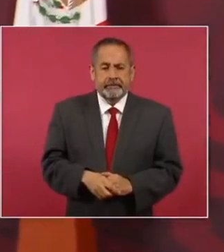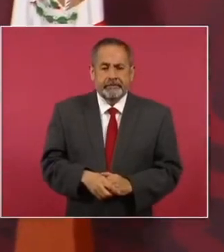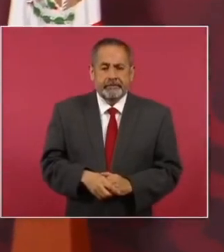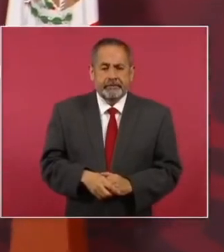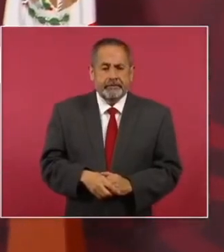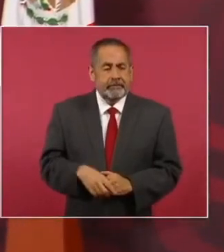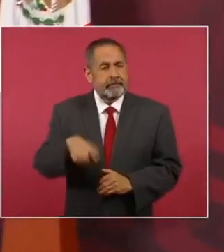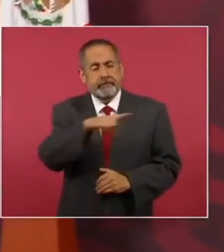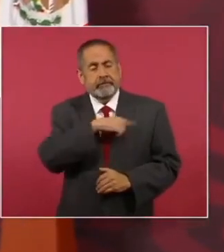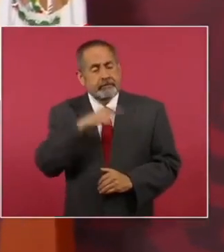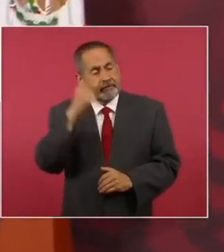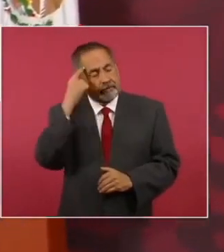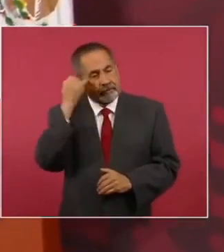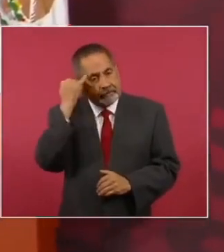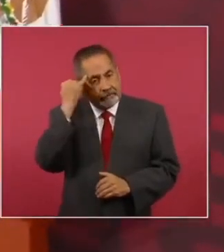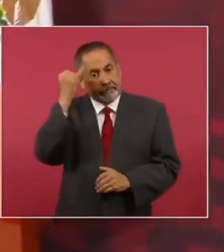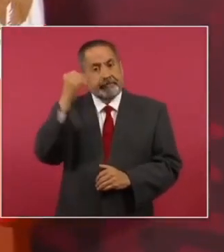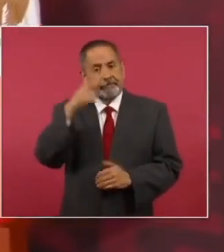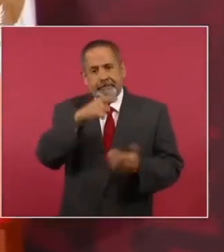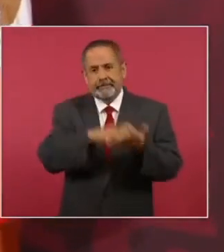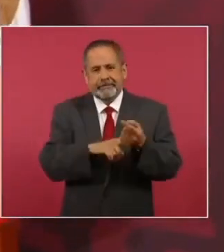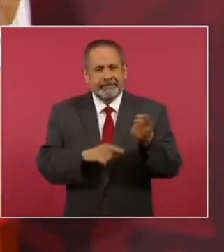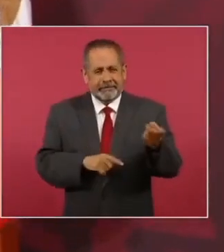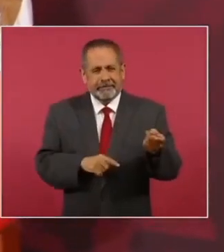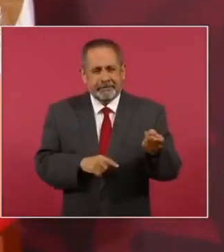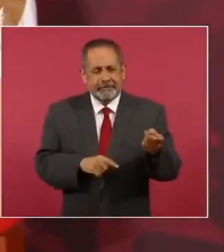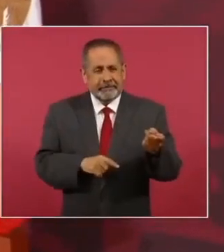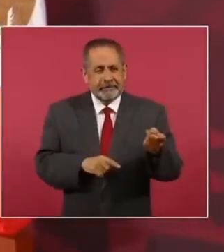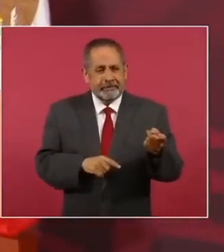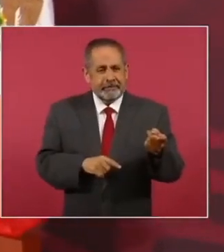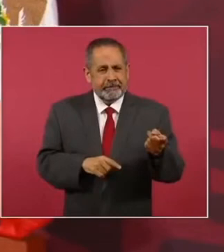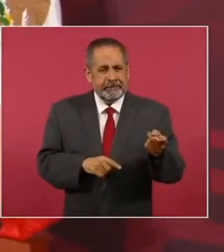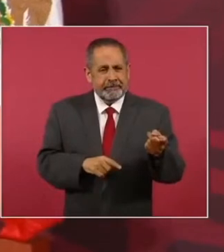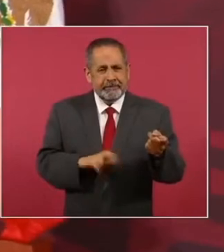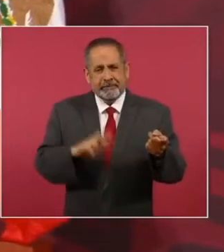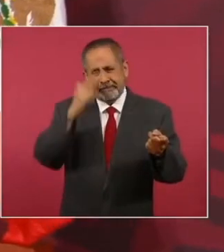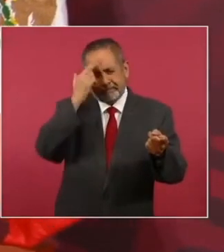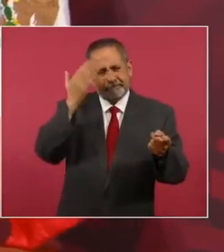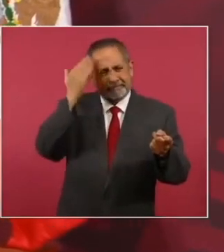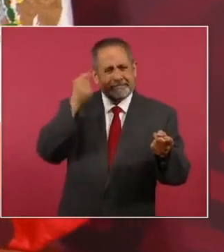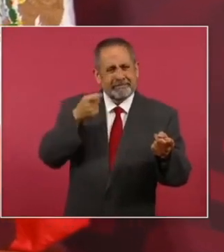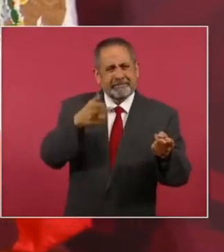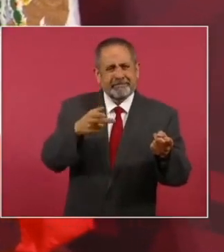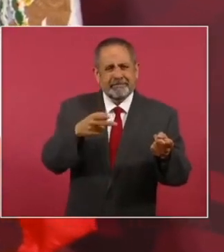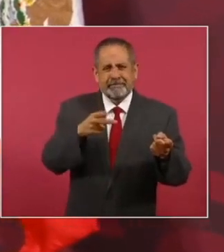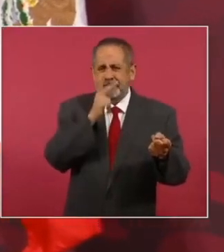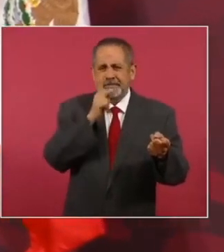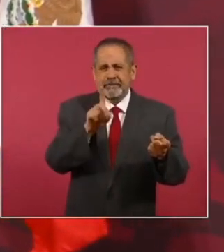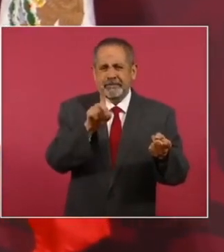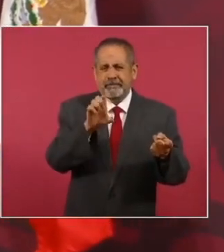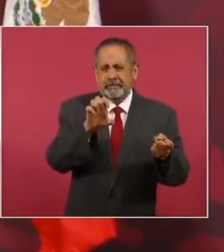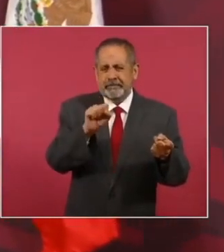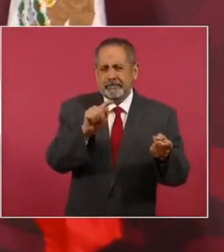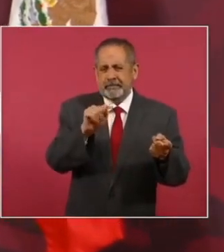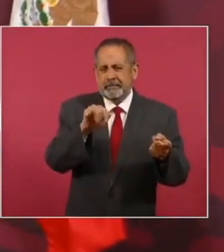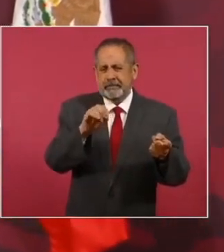inspira en lo que se conoció como el destino manifiesto,